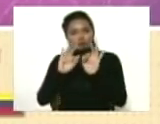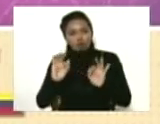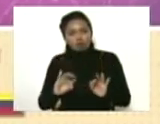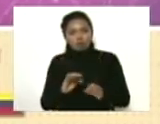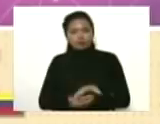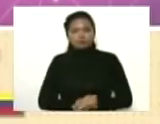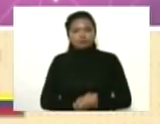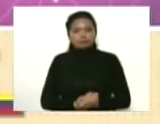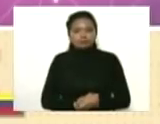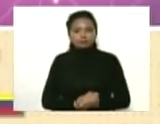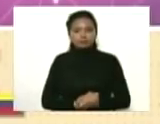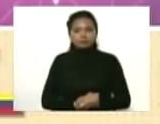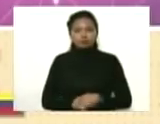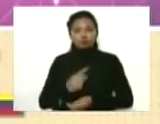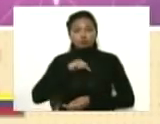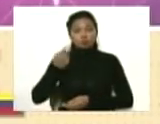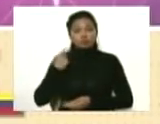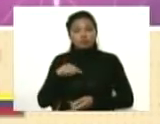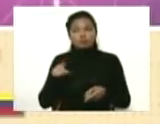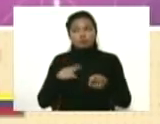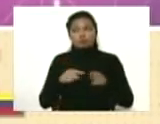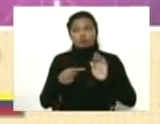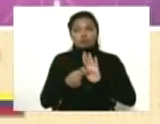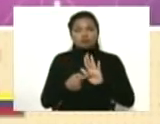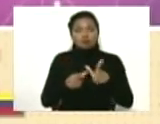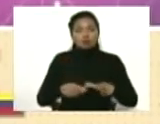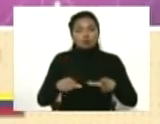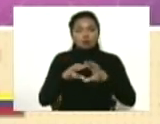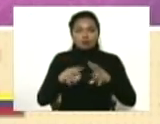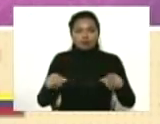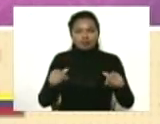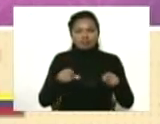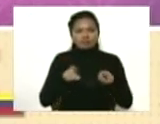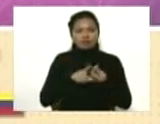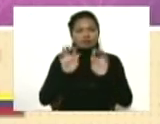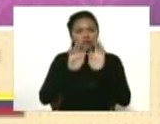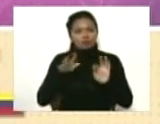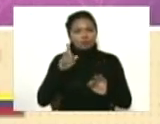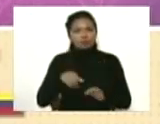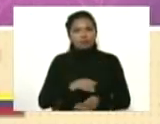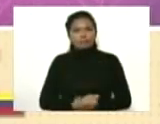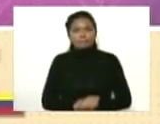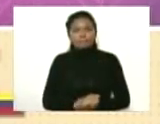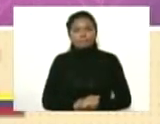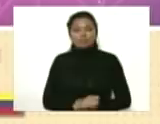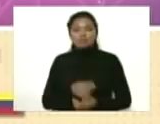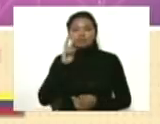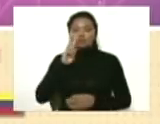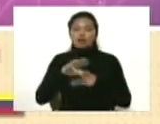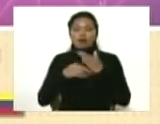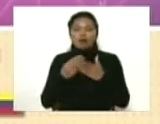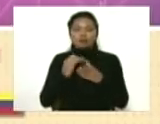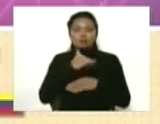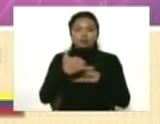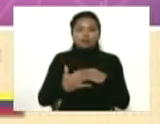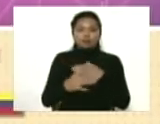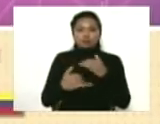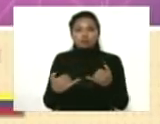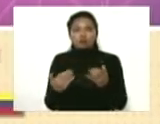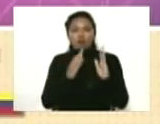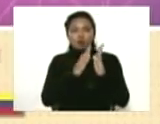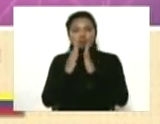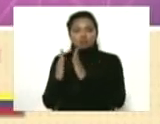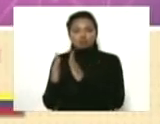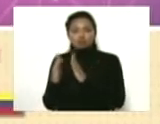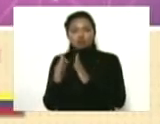los cuales tenemos representados en el cajón de arena, en el que se refleja nuestra planificación y